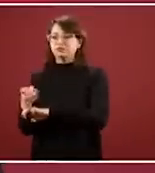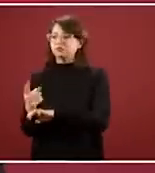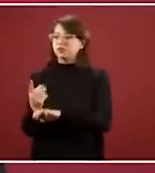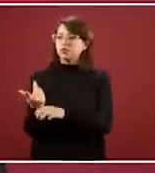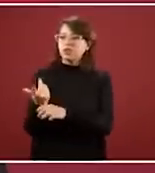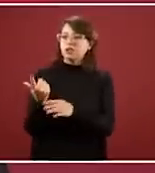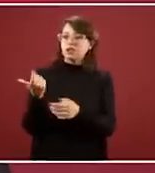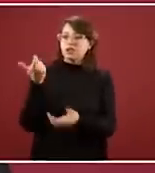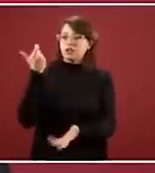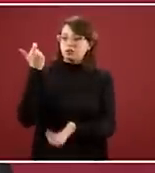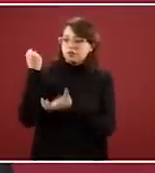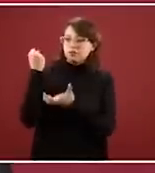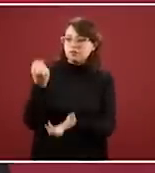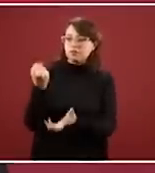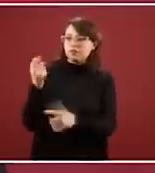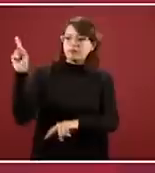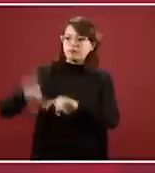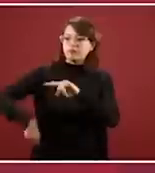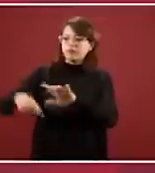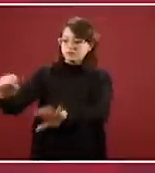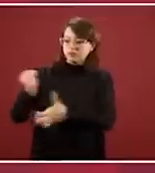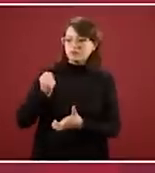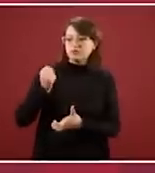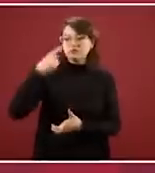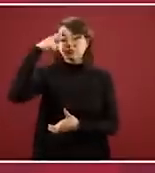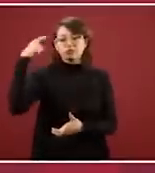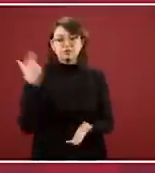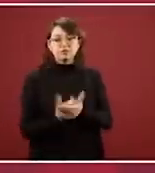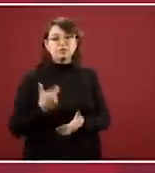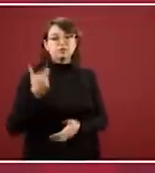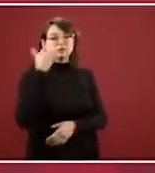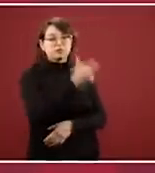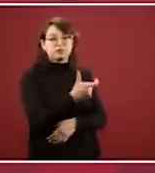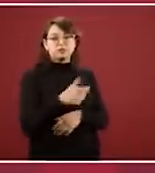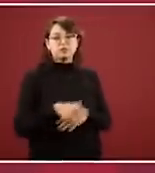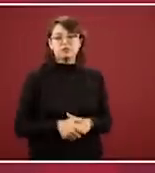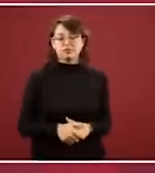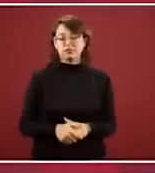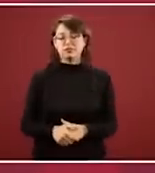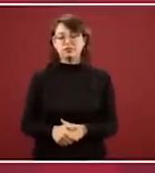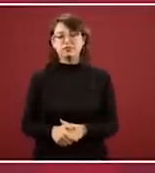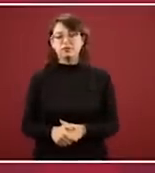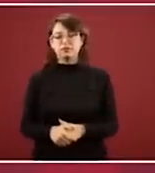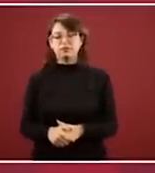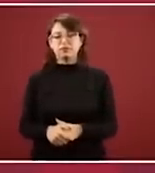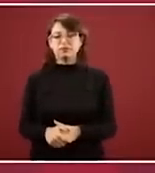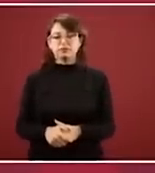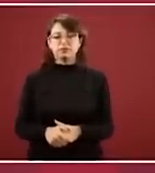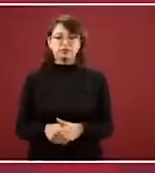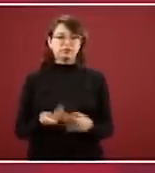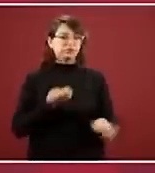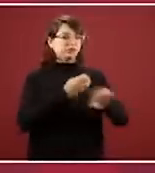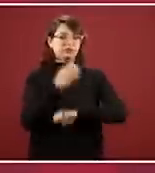participaciones, o mejor dicho, para pagar esas obras les hacían descuentos en sus participaciones a los